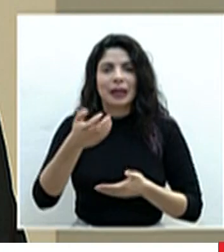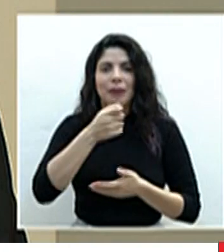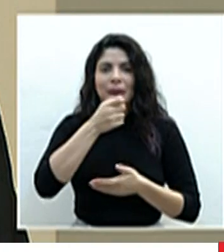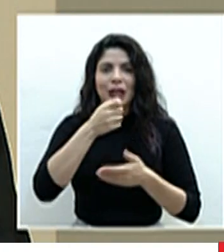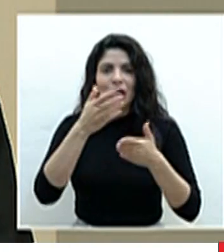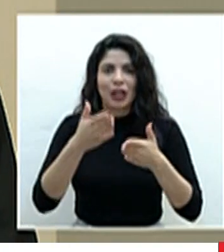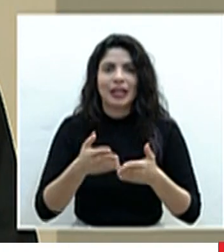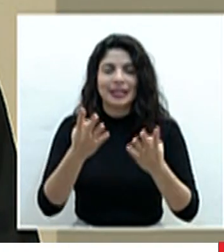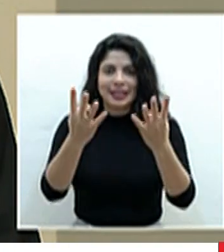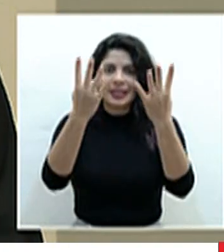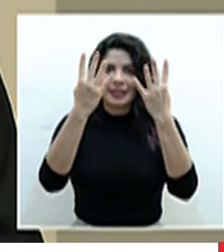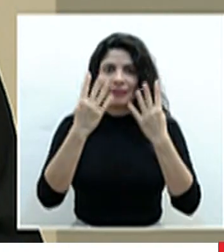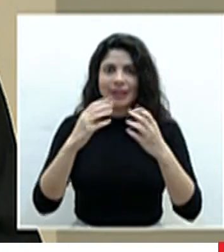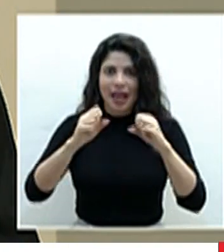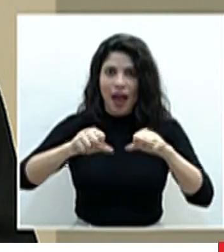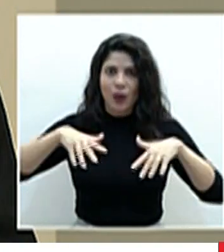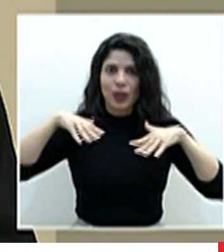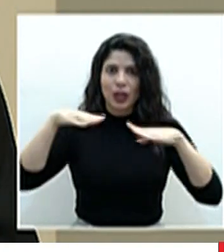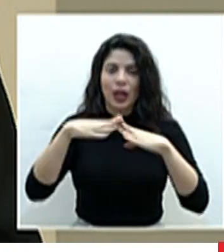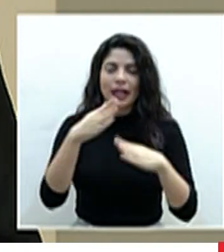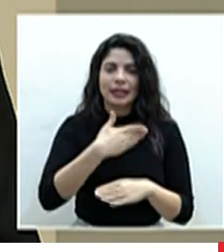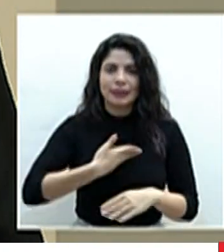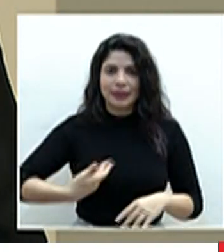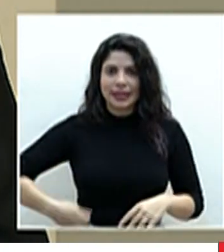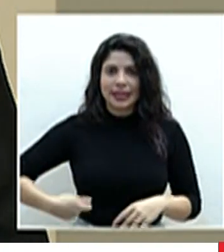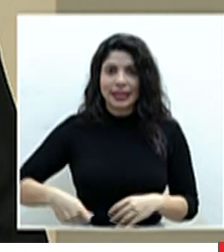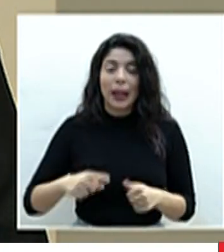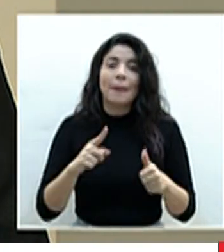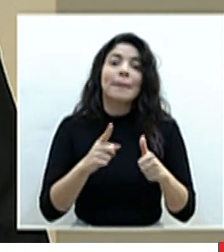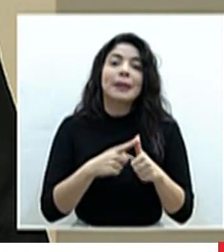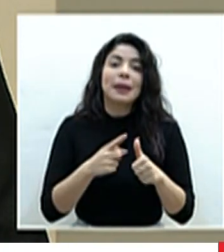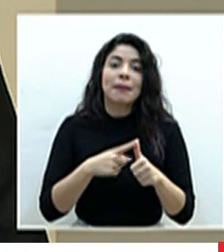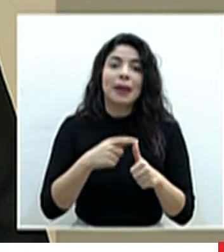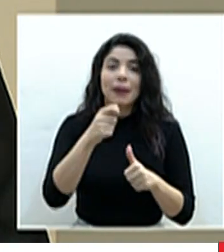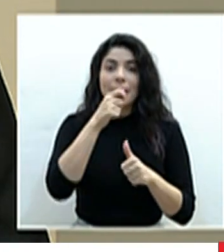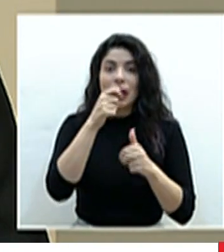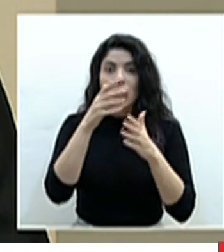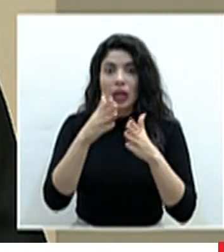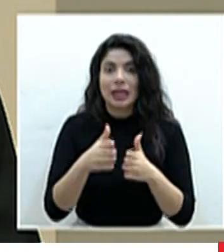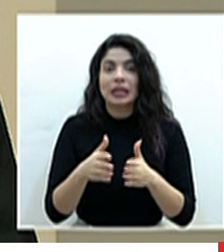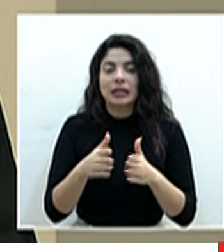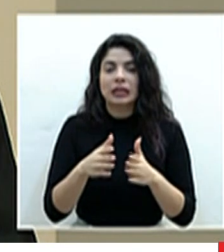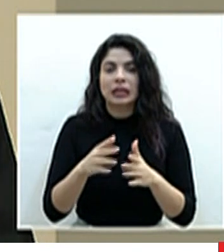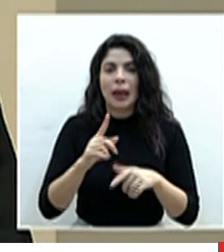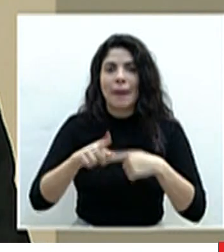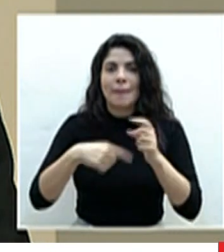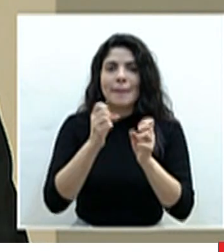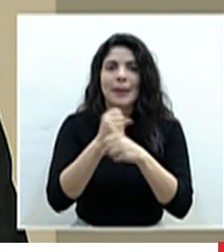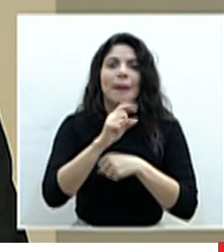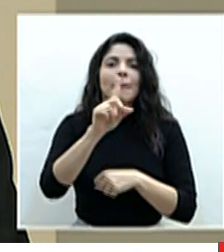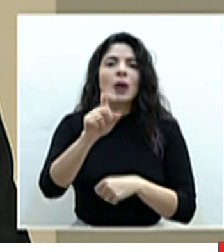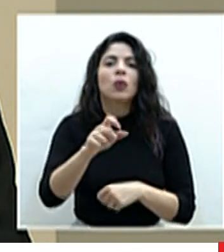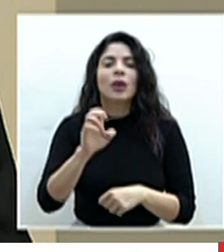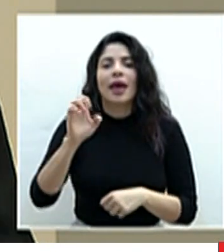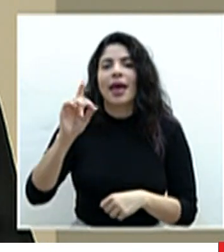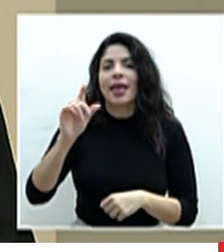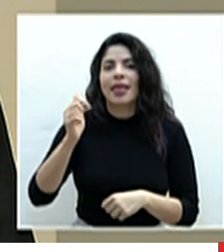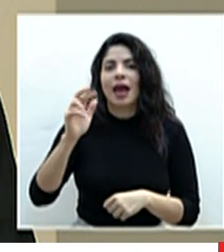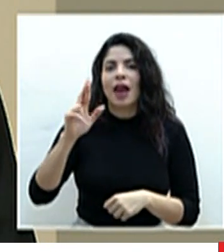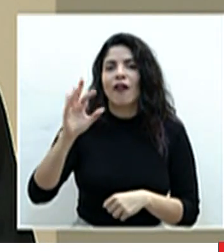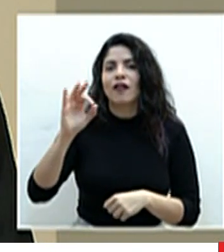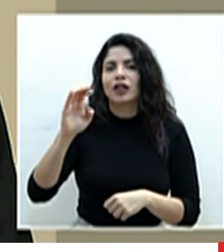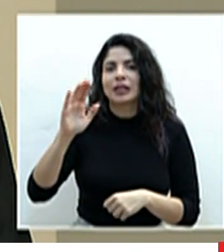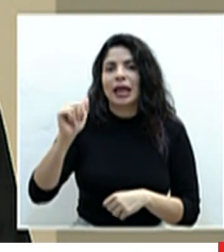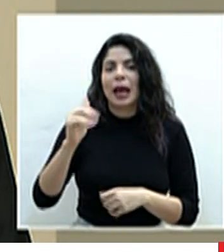que se encuentran en el auditorio de Casa Presidencial. El primer colega en realizar sus consultas es don Edgar Fonseca,